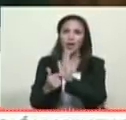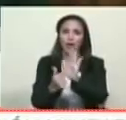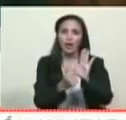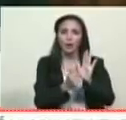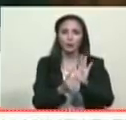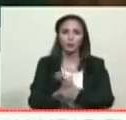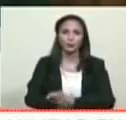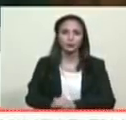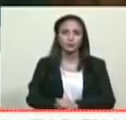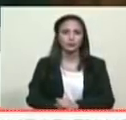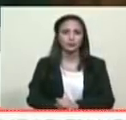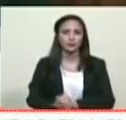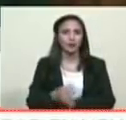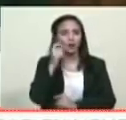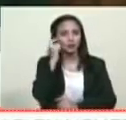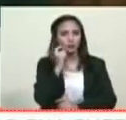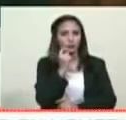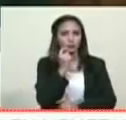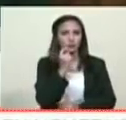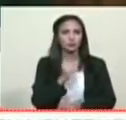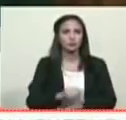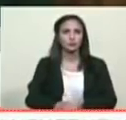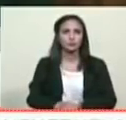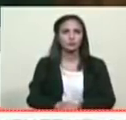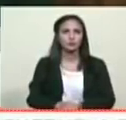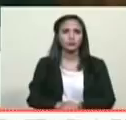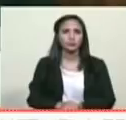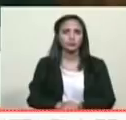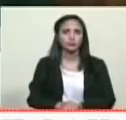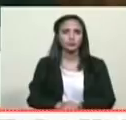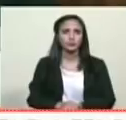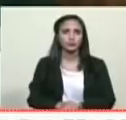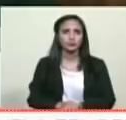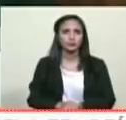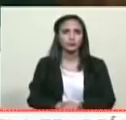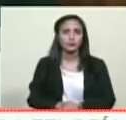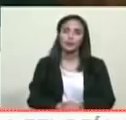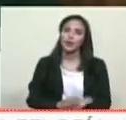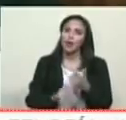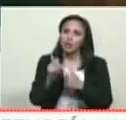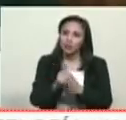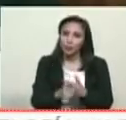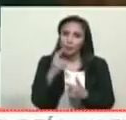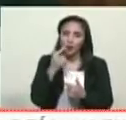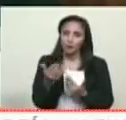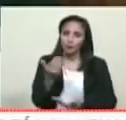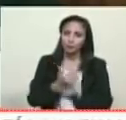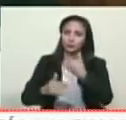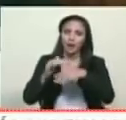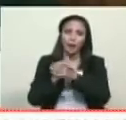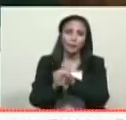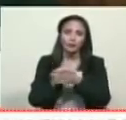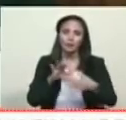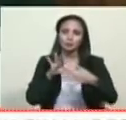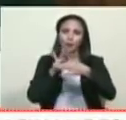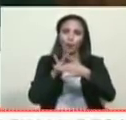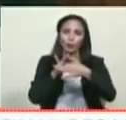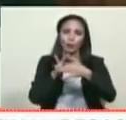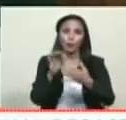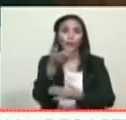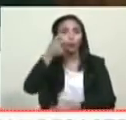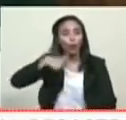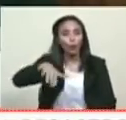Sucre, considerando su sincera amistad y permanente con el